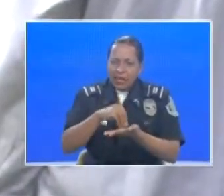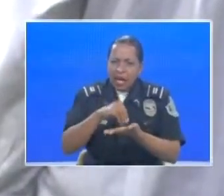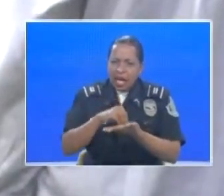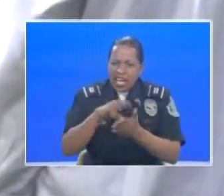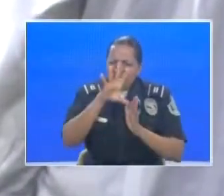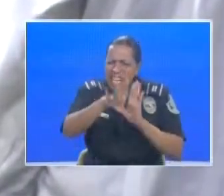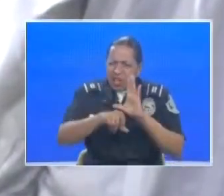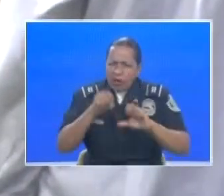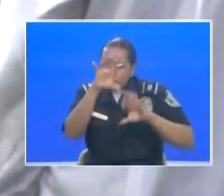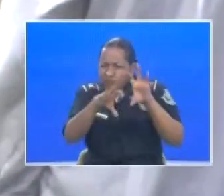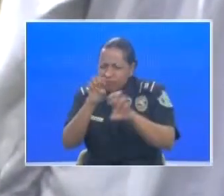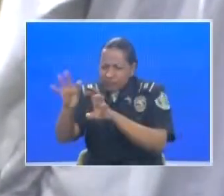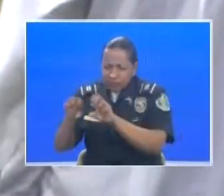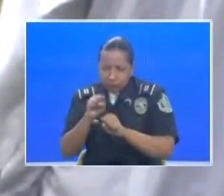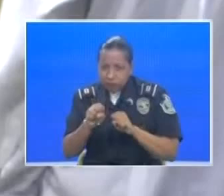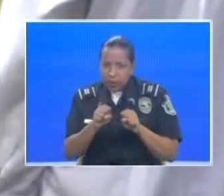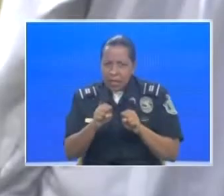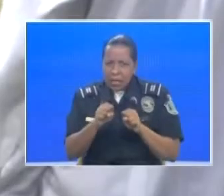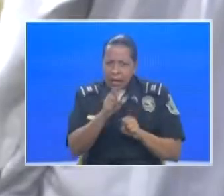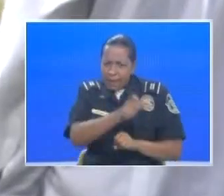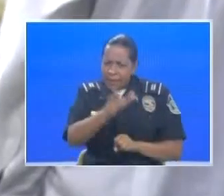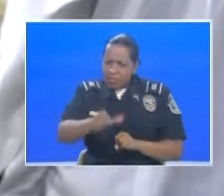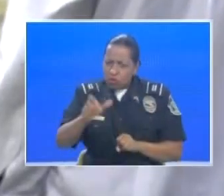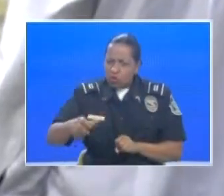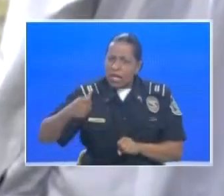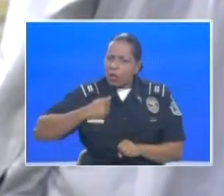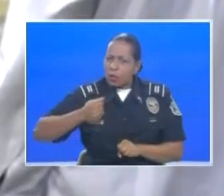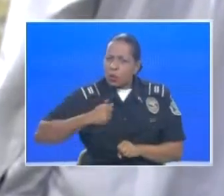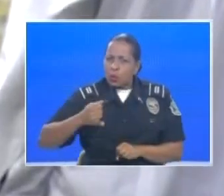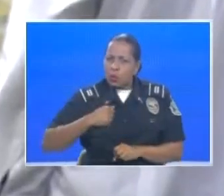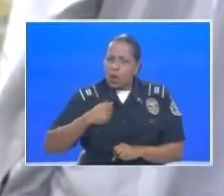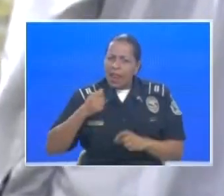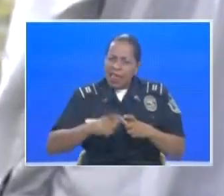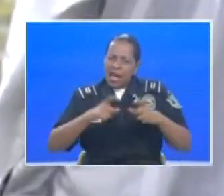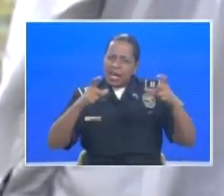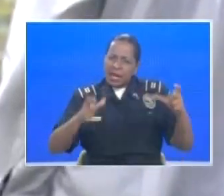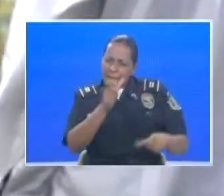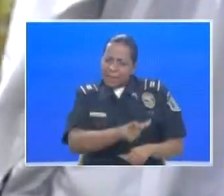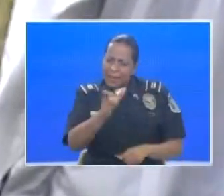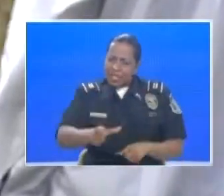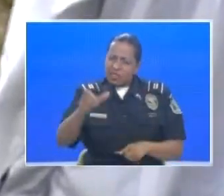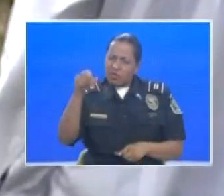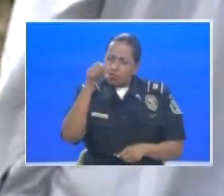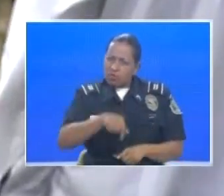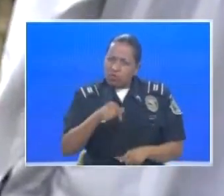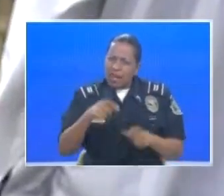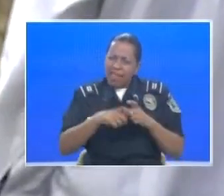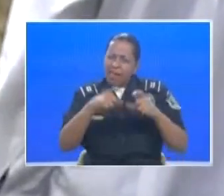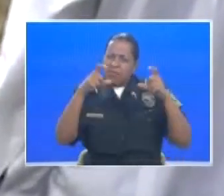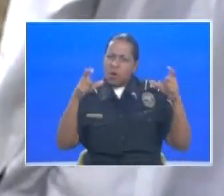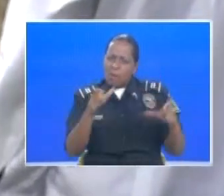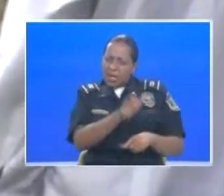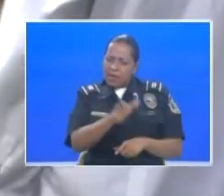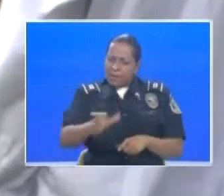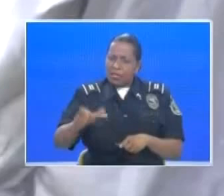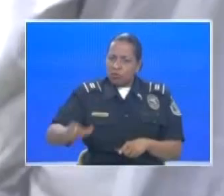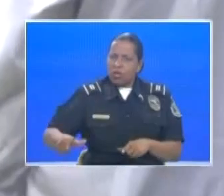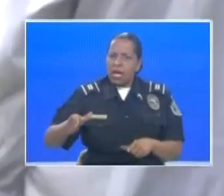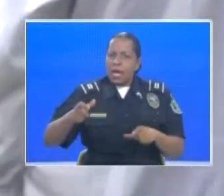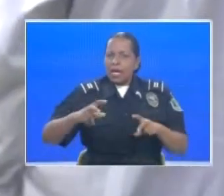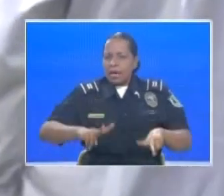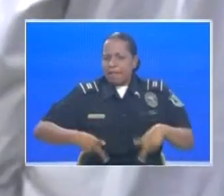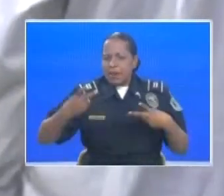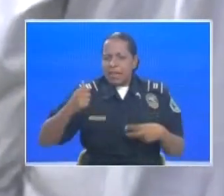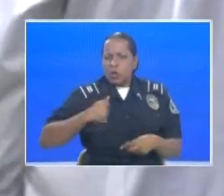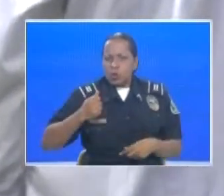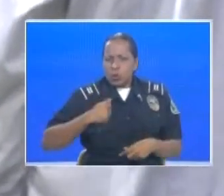Y a lo de Curundú, que la gran mayoría, la enorme mayoría de los que viven en